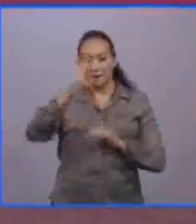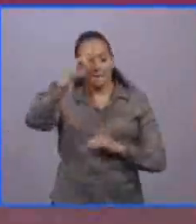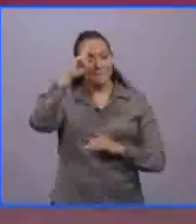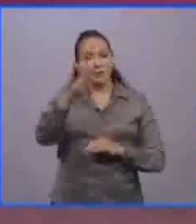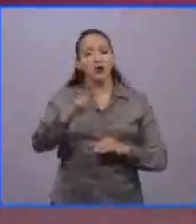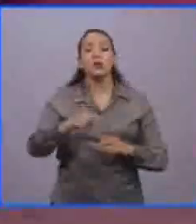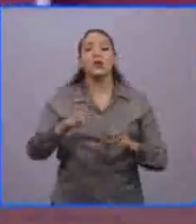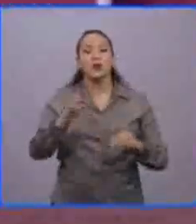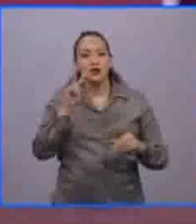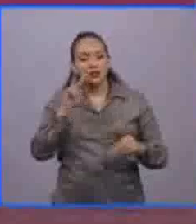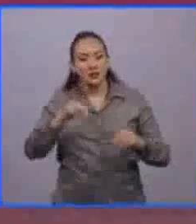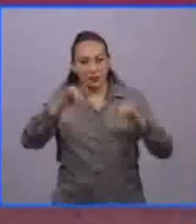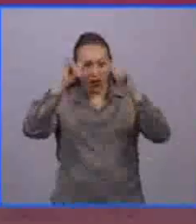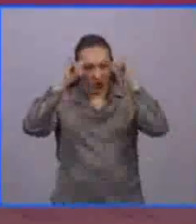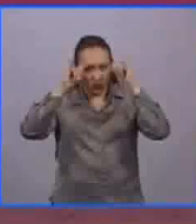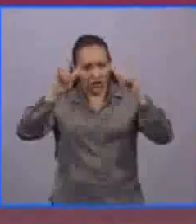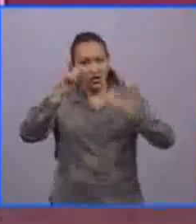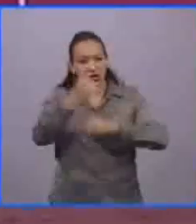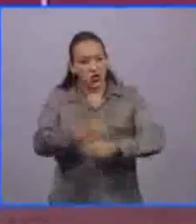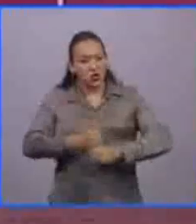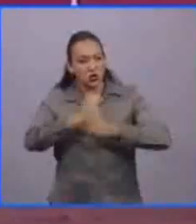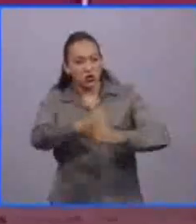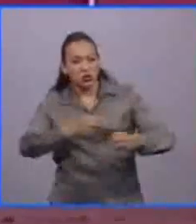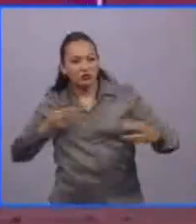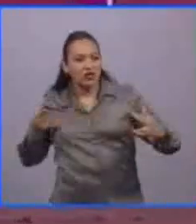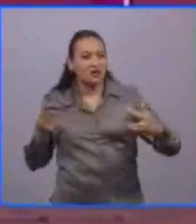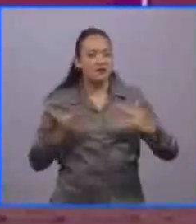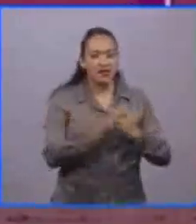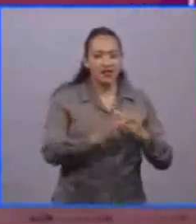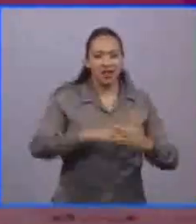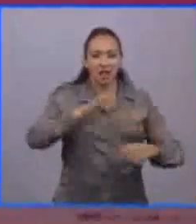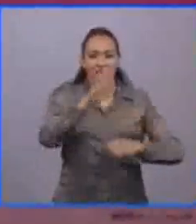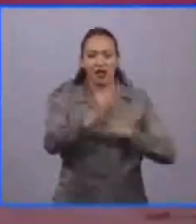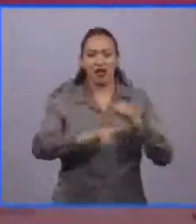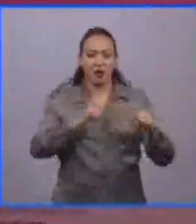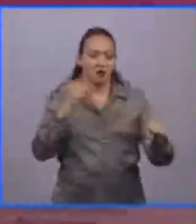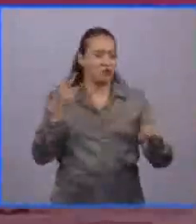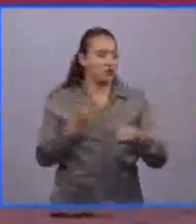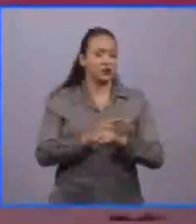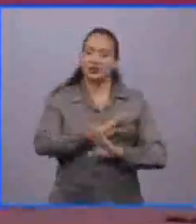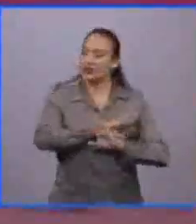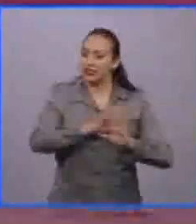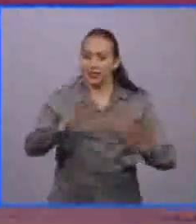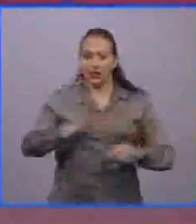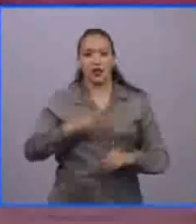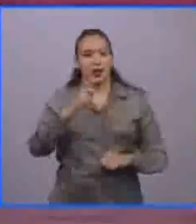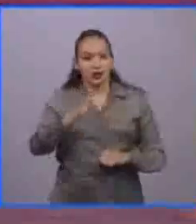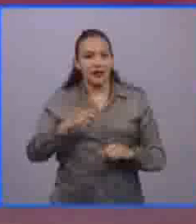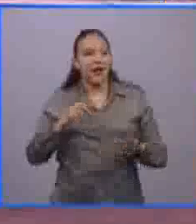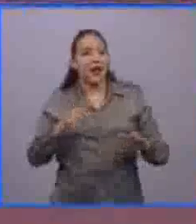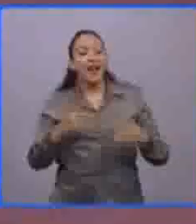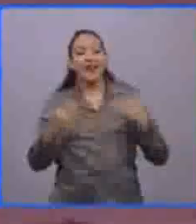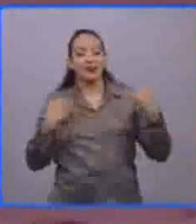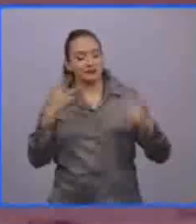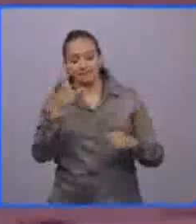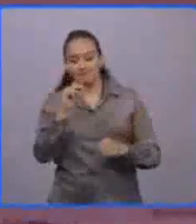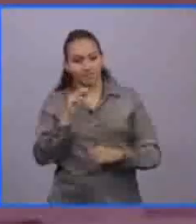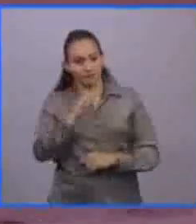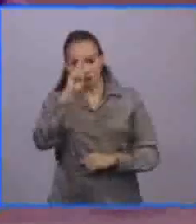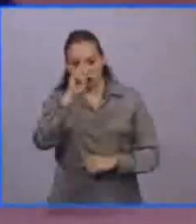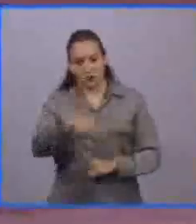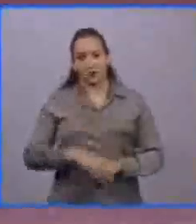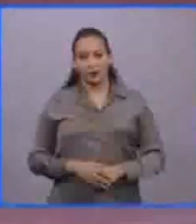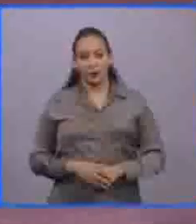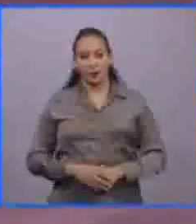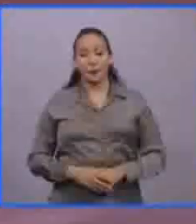cause derramamiento de sangre, sufrimiento físico o muerte de animales como parte del entretenimiento o atracción principal,